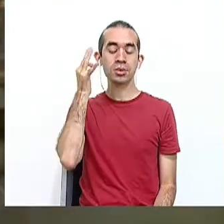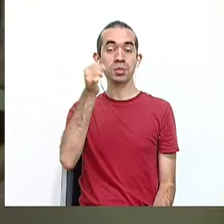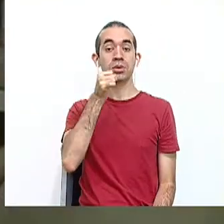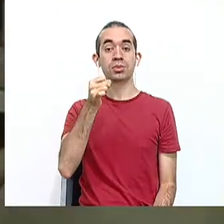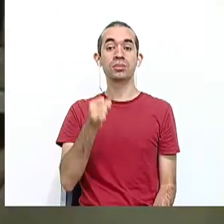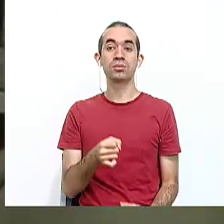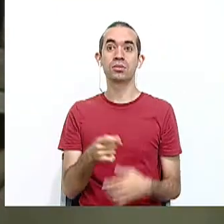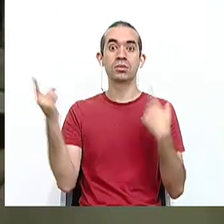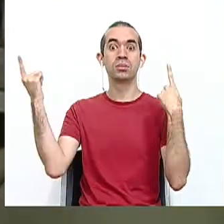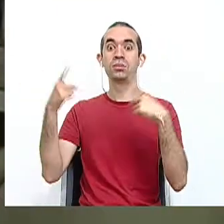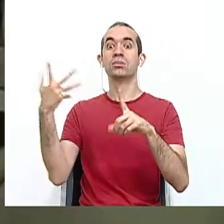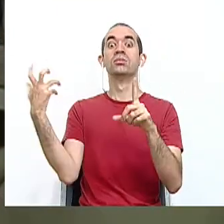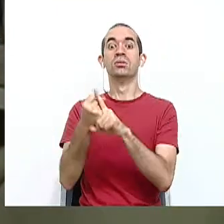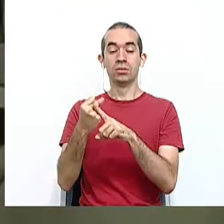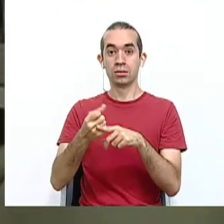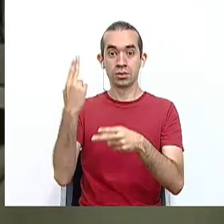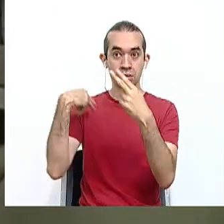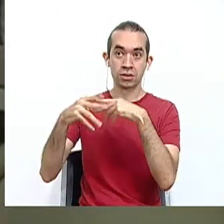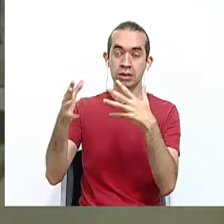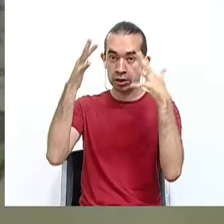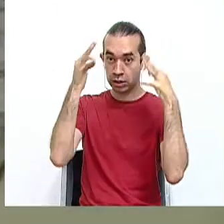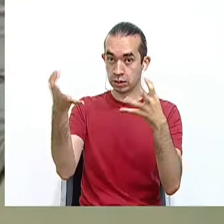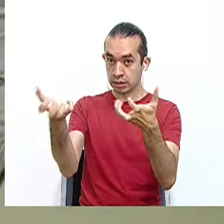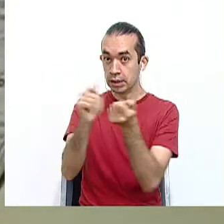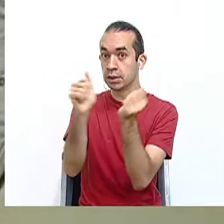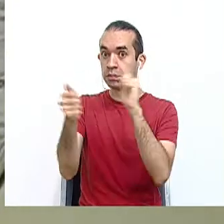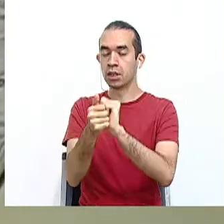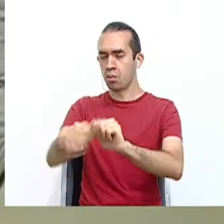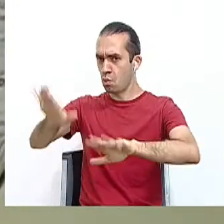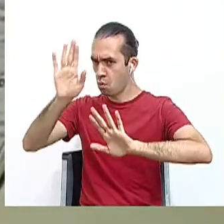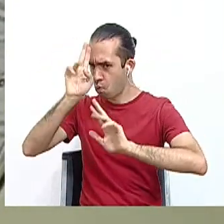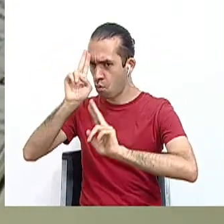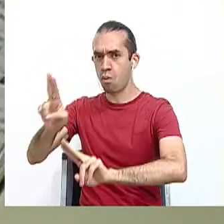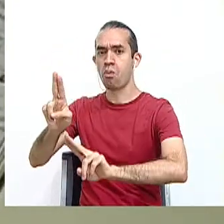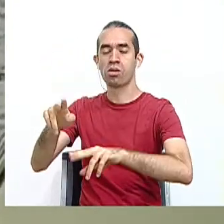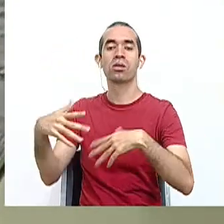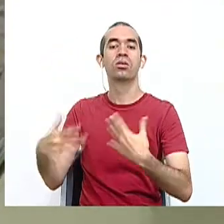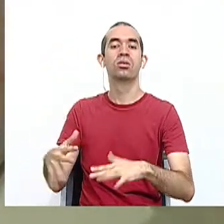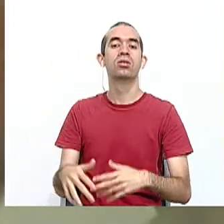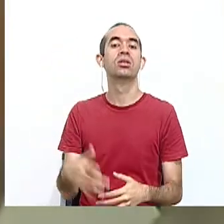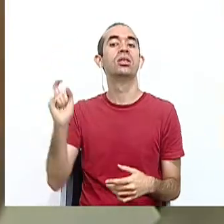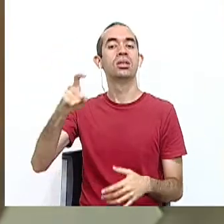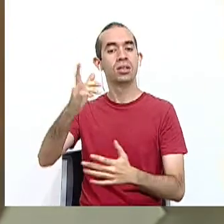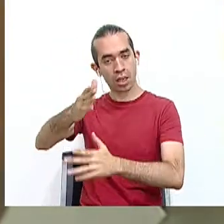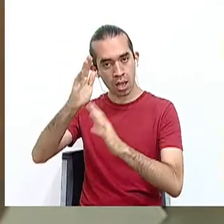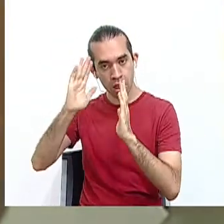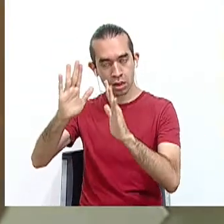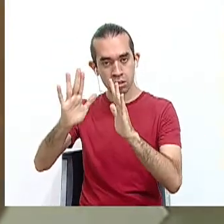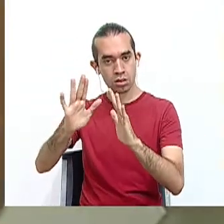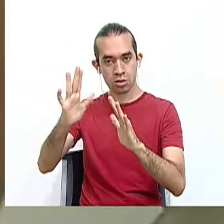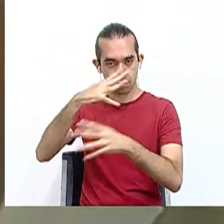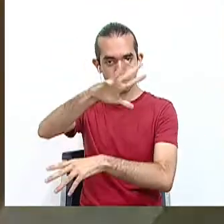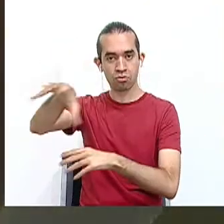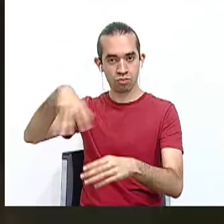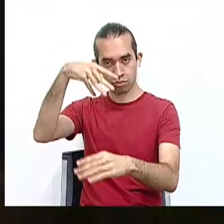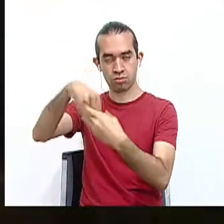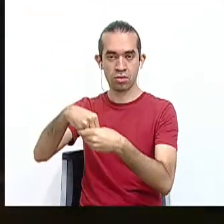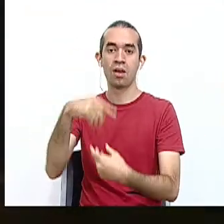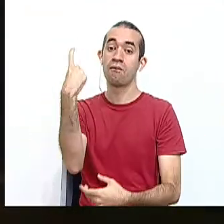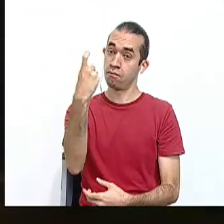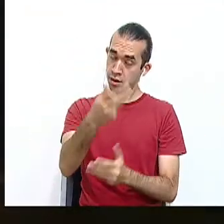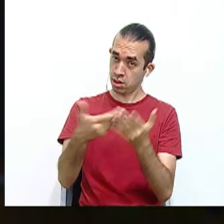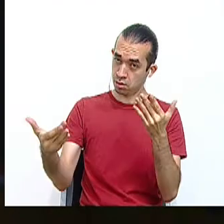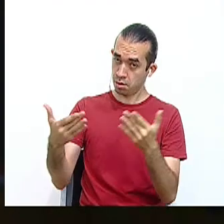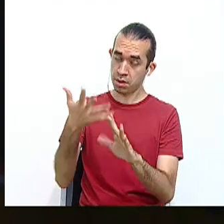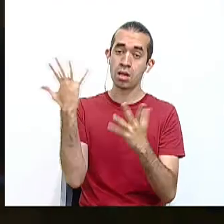impactantes y la decisión de querer cambiar es admirable. Ellos necesitan atención integral. Es claro que faltan herramientas